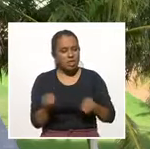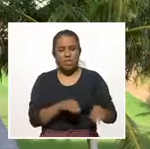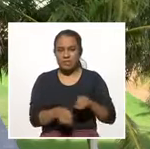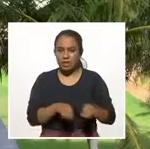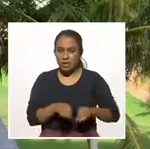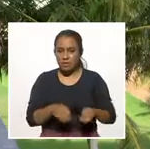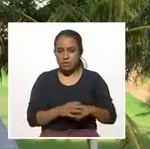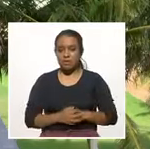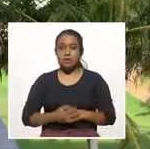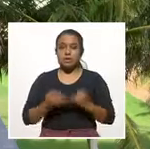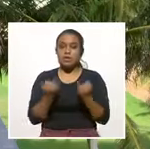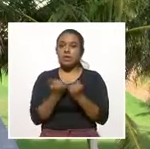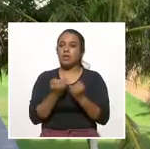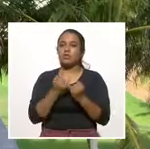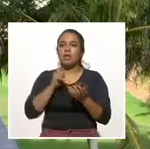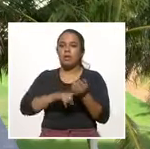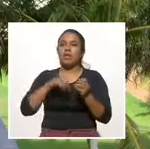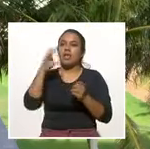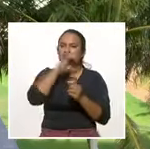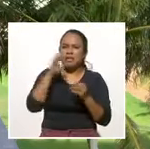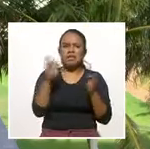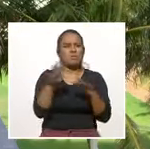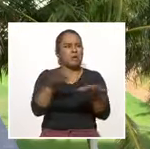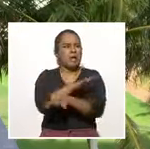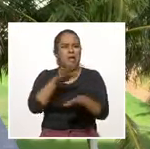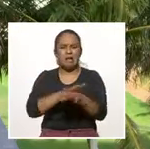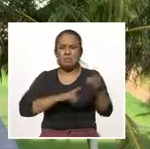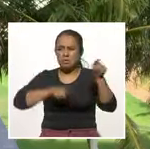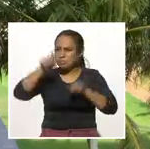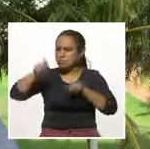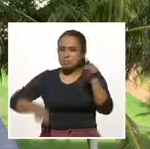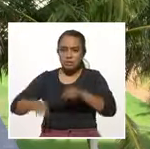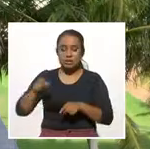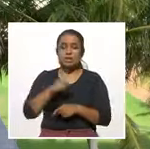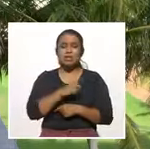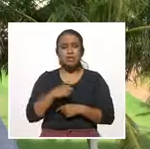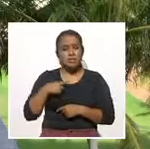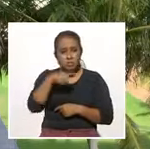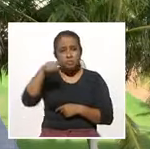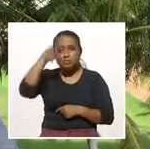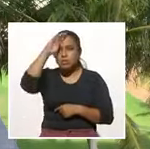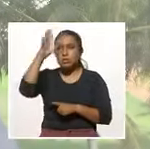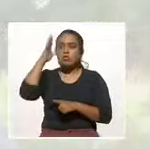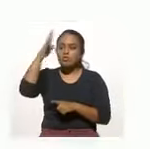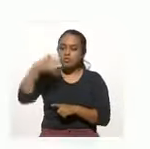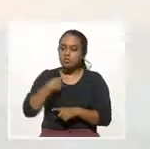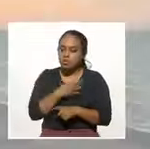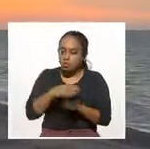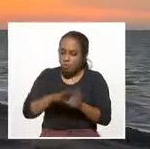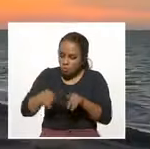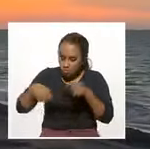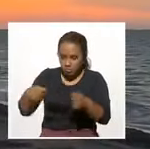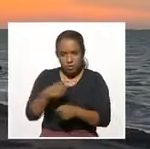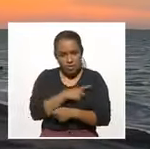incluso incluir el cambio climático y reflexionar en el mundo que les vamos a dejar a las futuras generaciones.